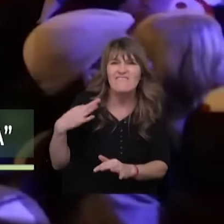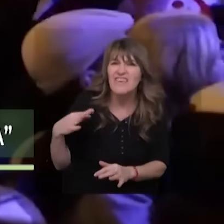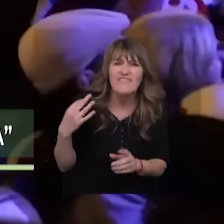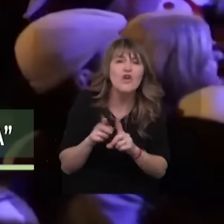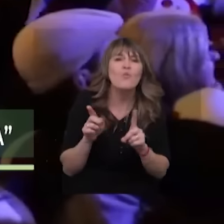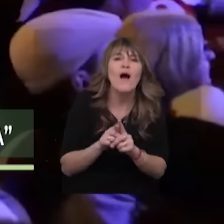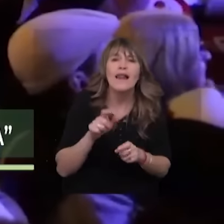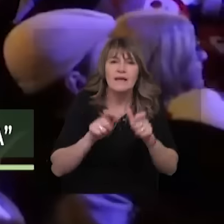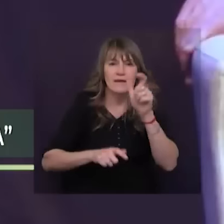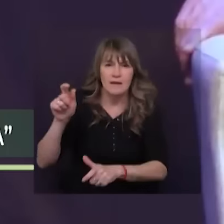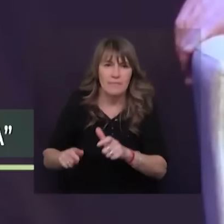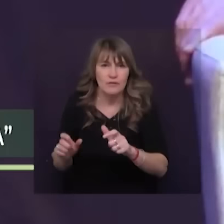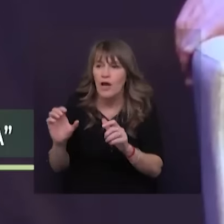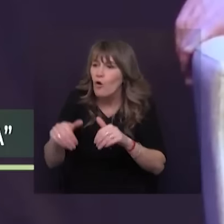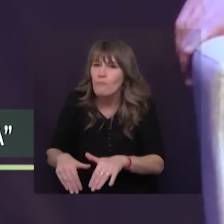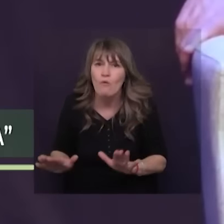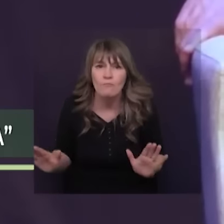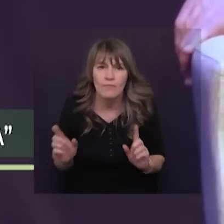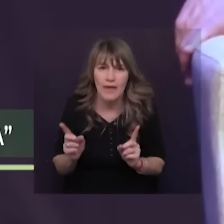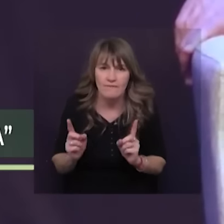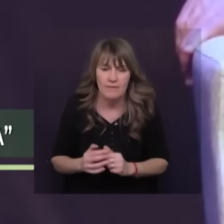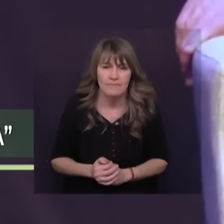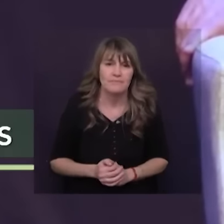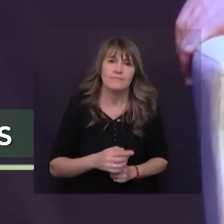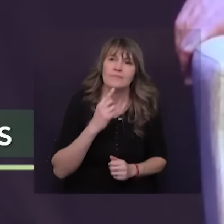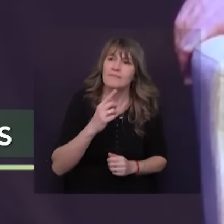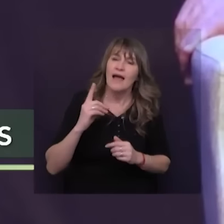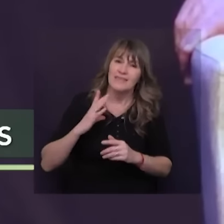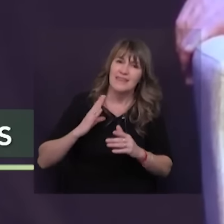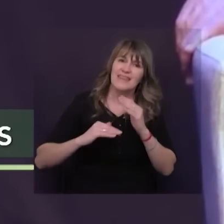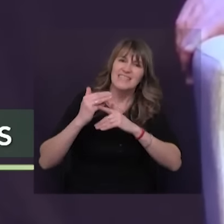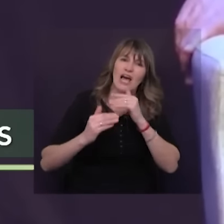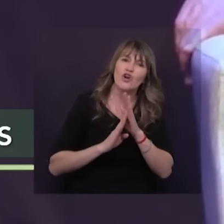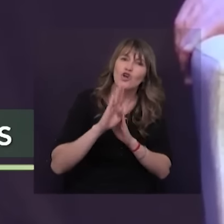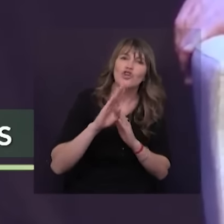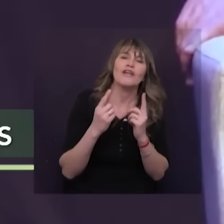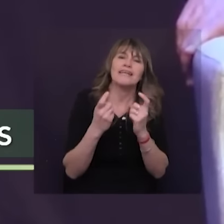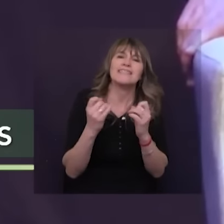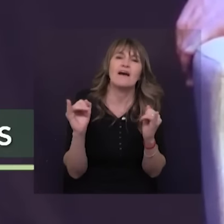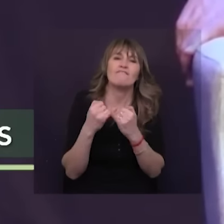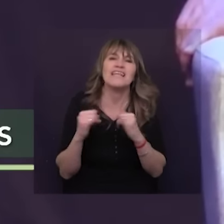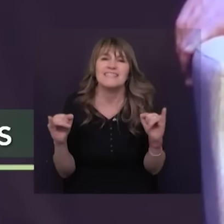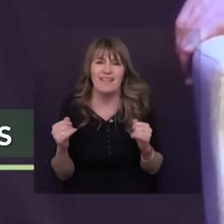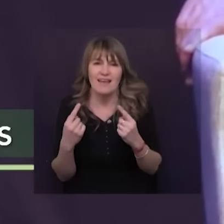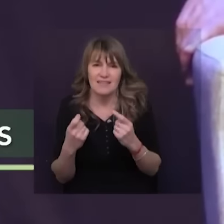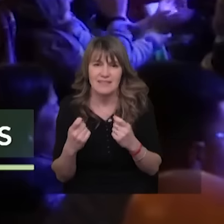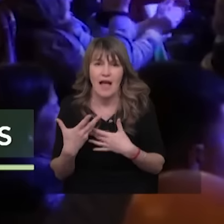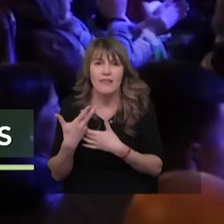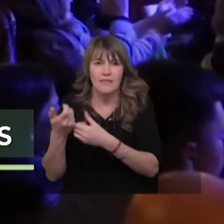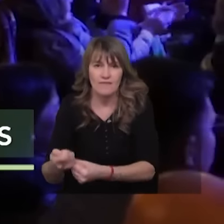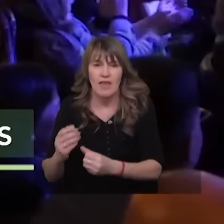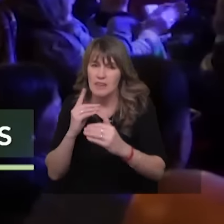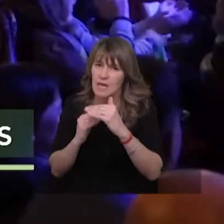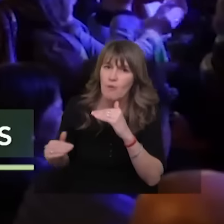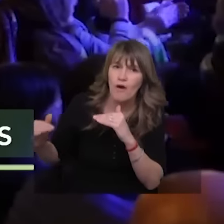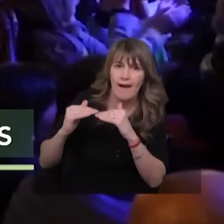del pueblo ujica dijo que no basta con el desarrollo sino trae la felicidad y defiende la democracia en referencia a la campaña actual